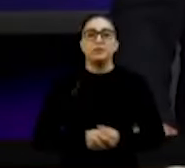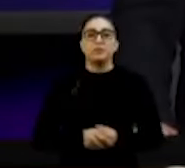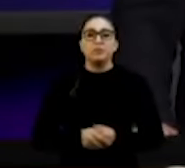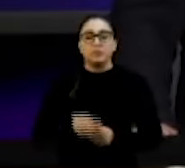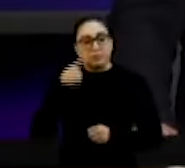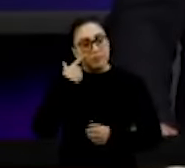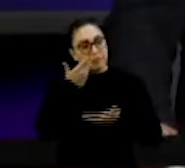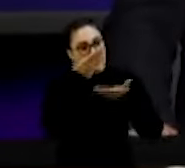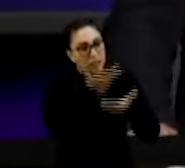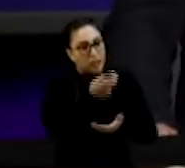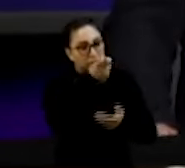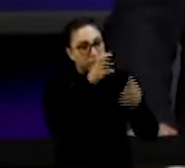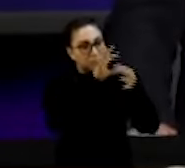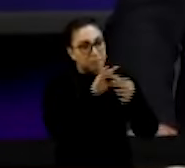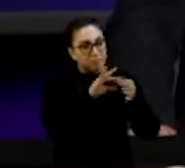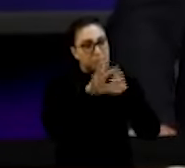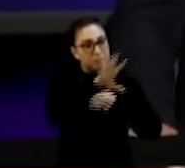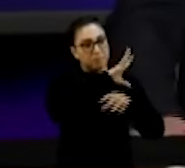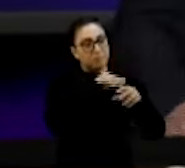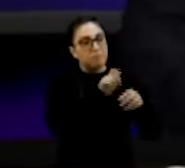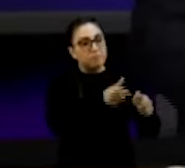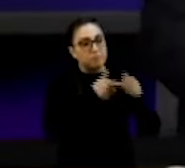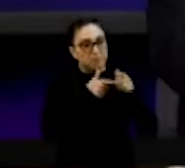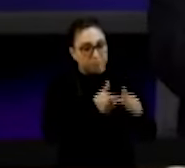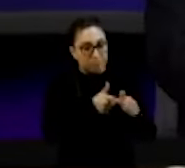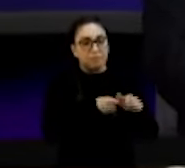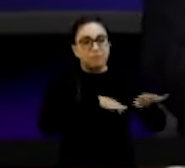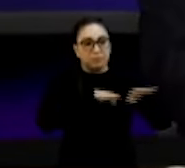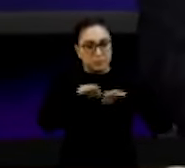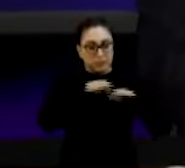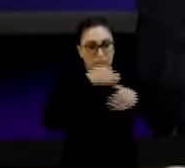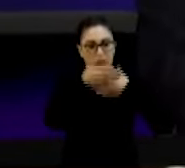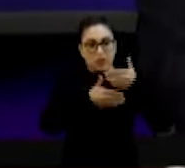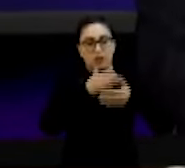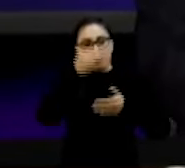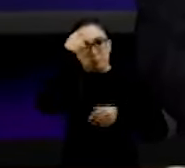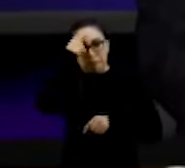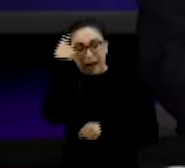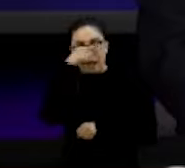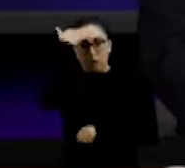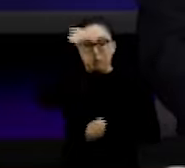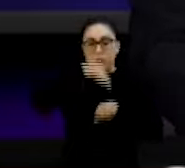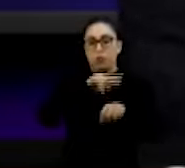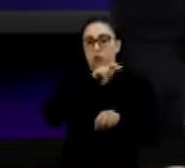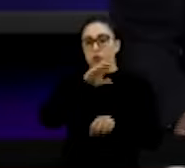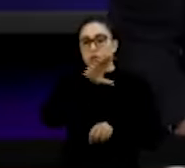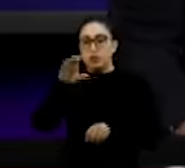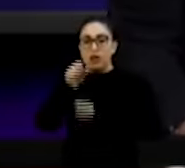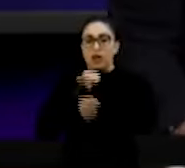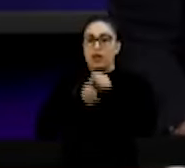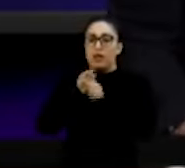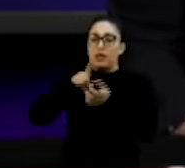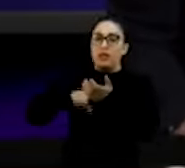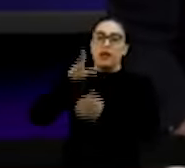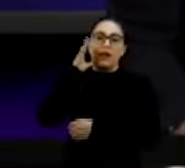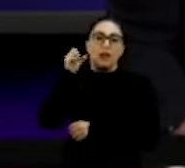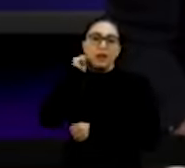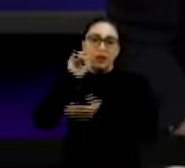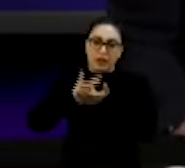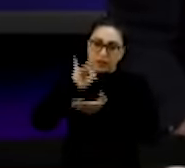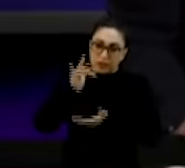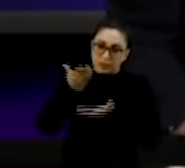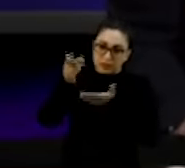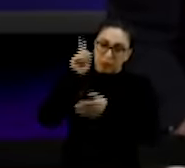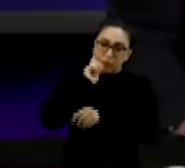Pues ahí lo tiene, y estas actividades continuarán en el contexto de los 200 años del Senado mexicano. Muchas gracias a nuestra